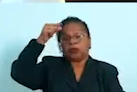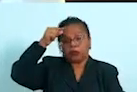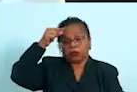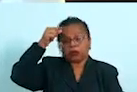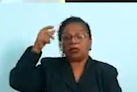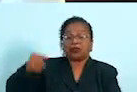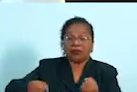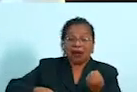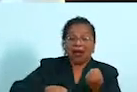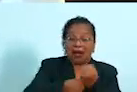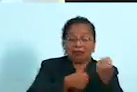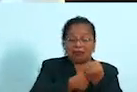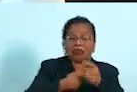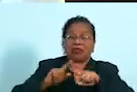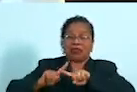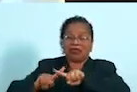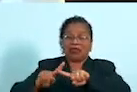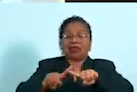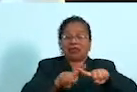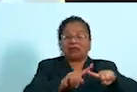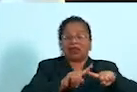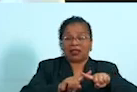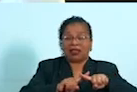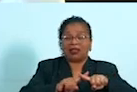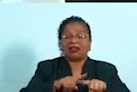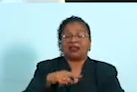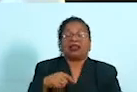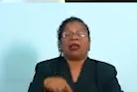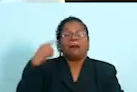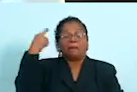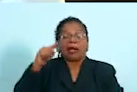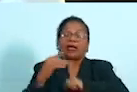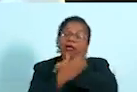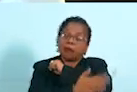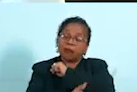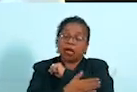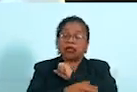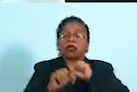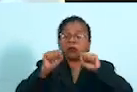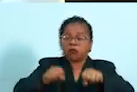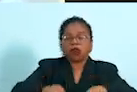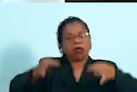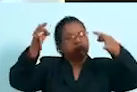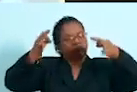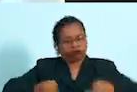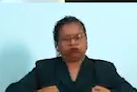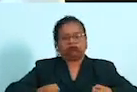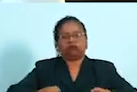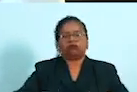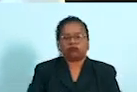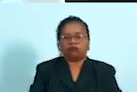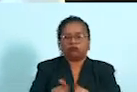todas las iniciativas regionales e internacionales para asegurar la estabilidad en la región.